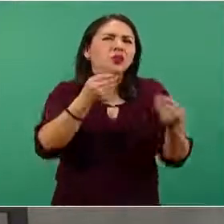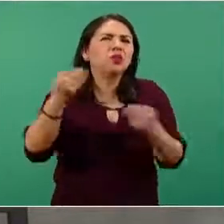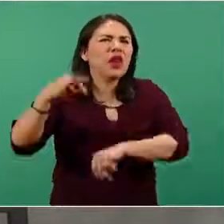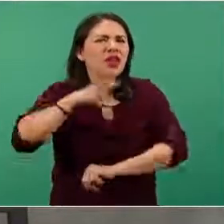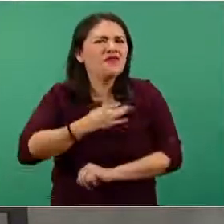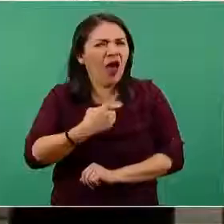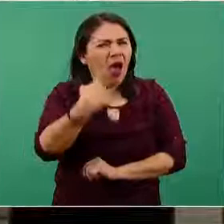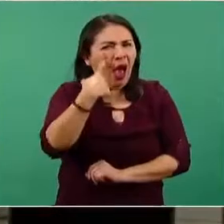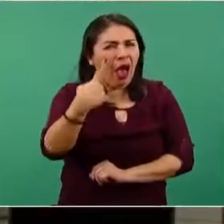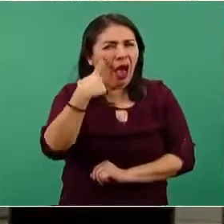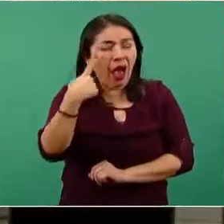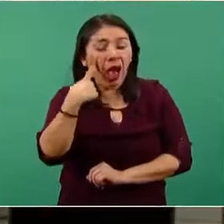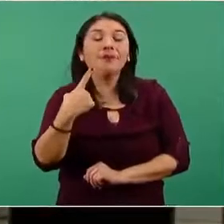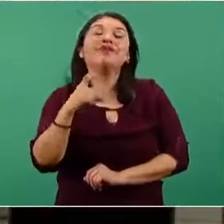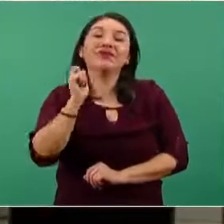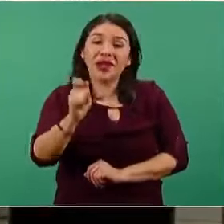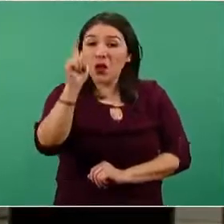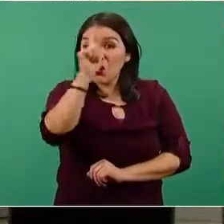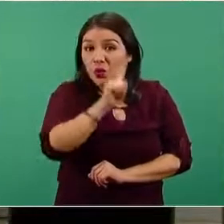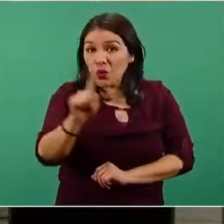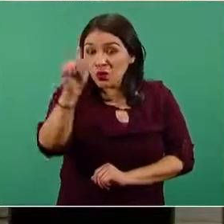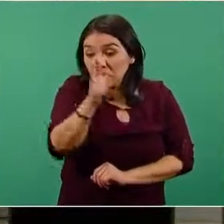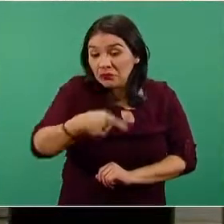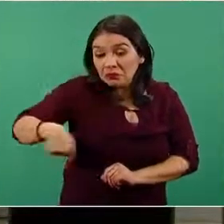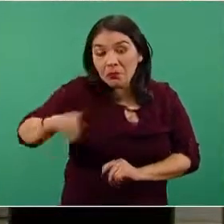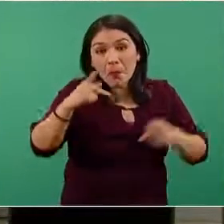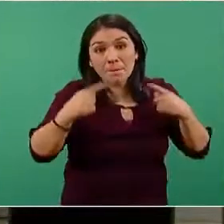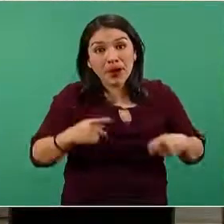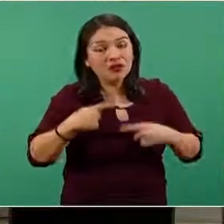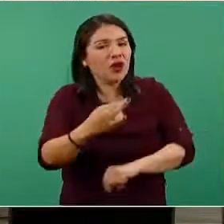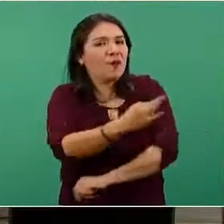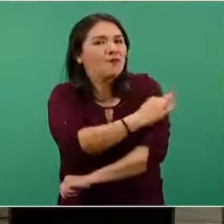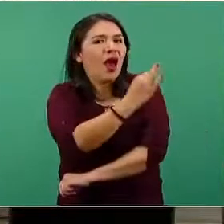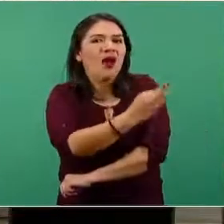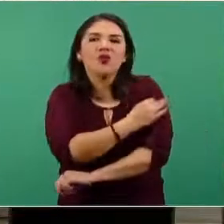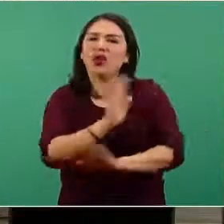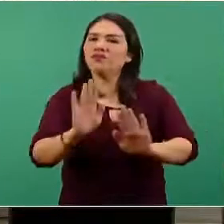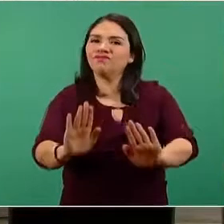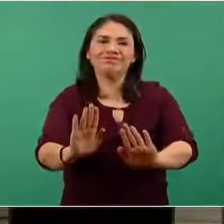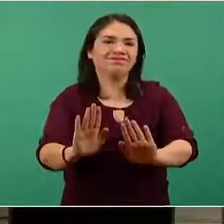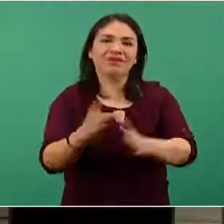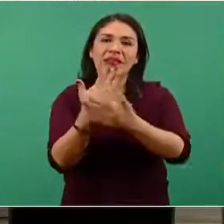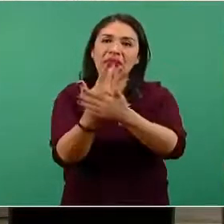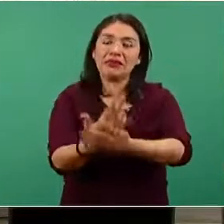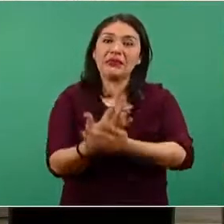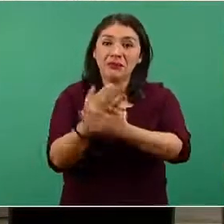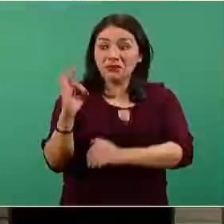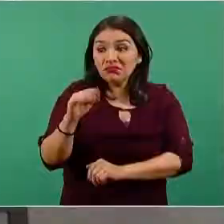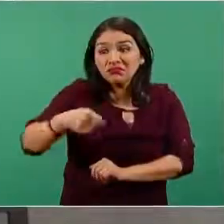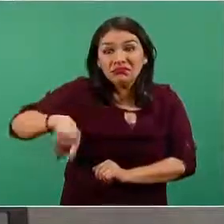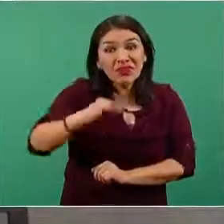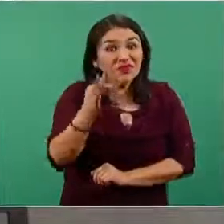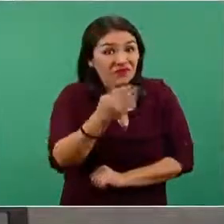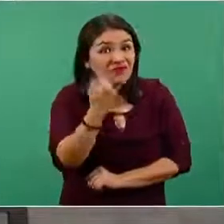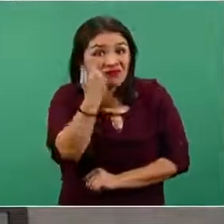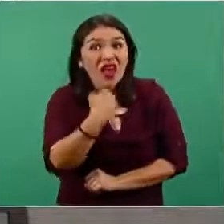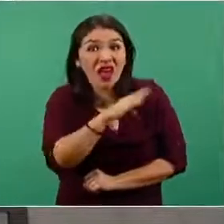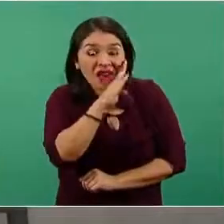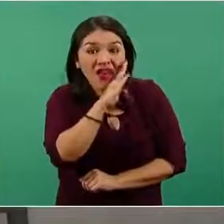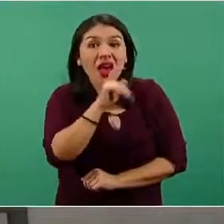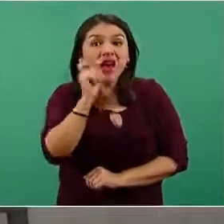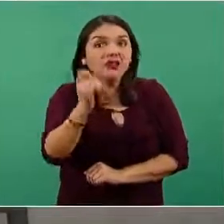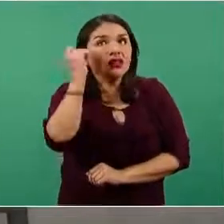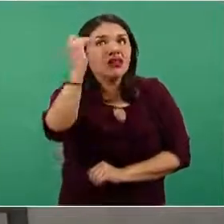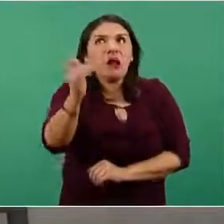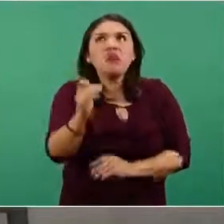infecciones, se recomienda que las personas no sean vacunadas si es que han tenido fiebre en un